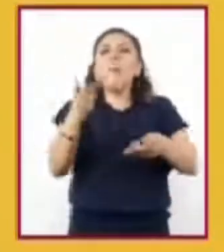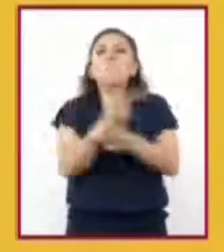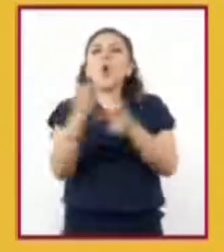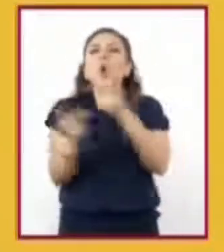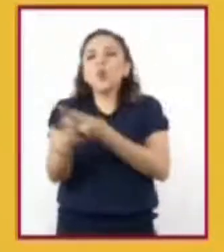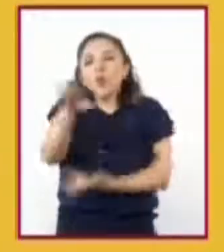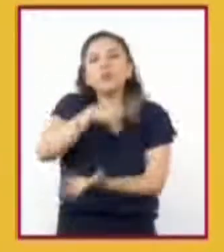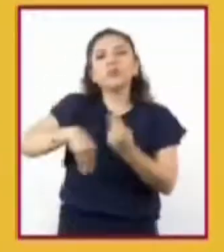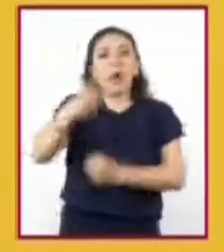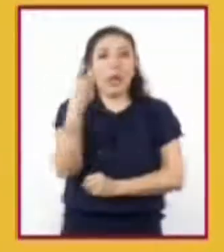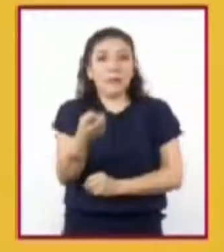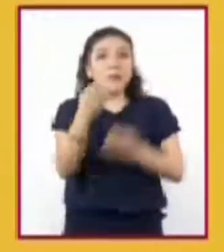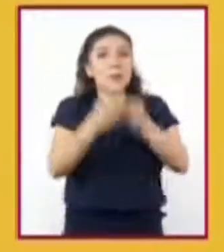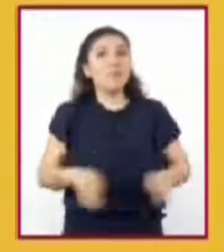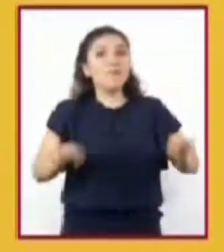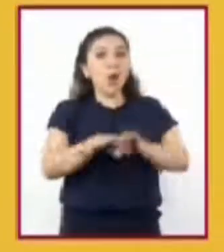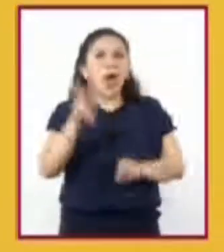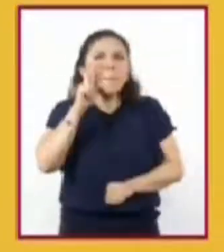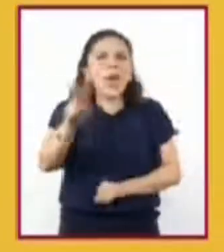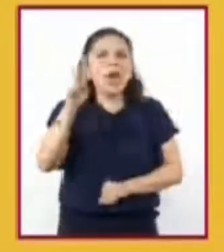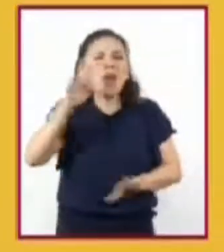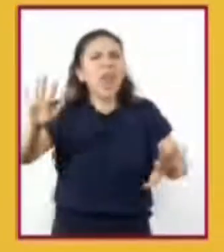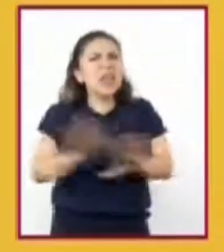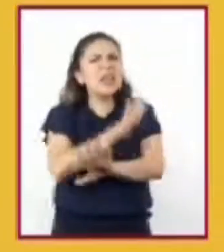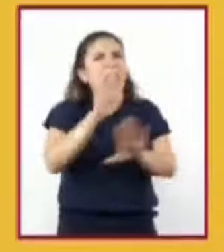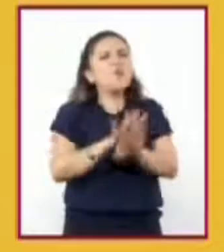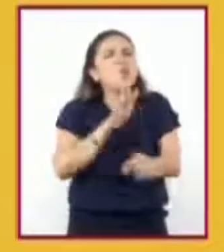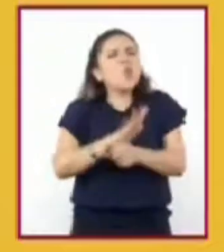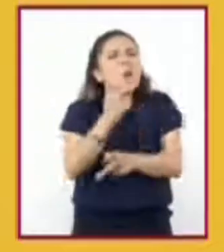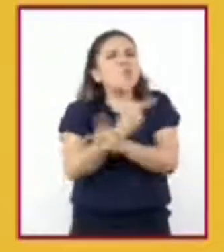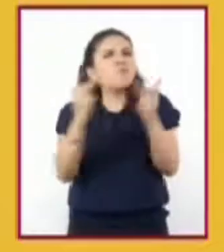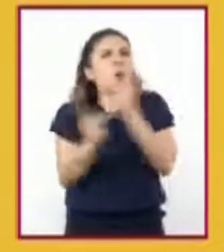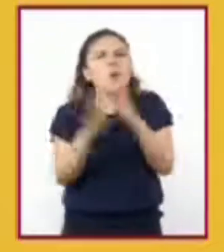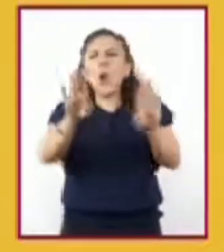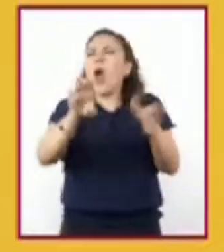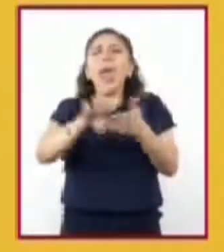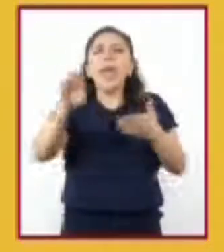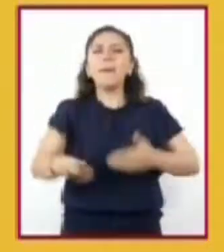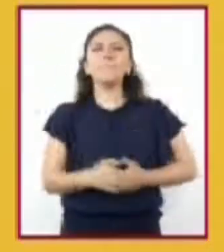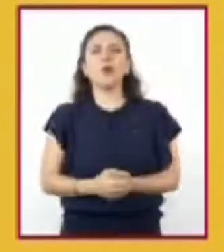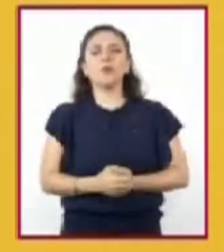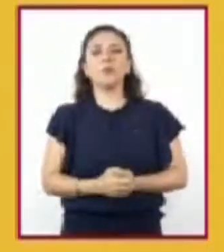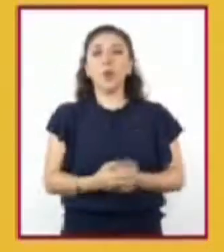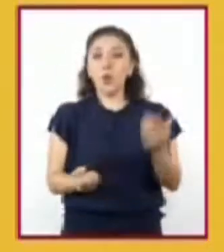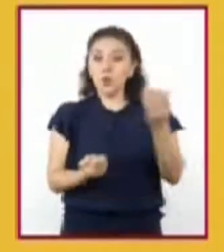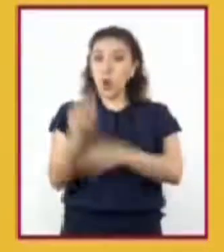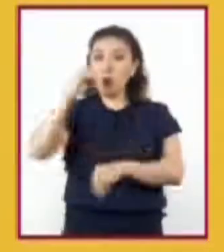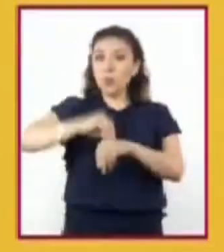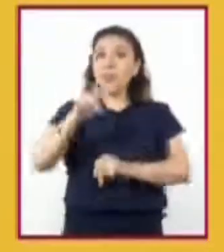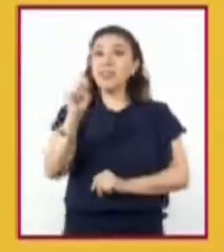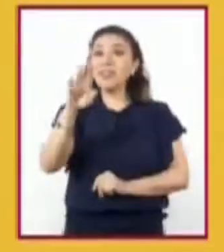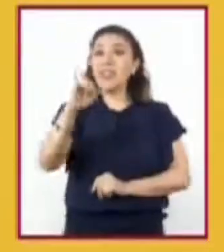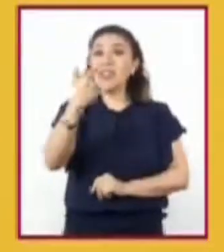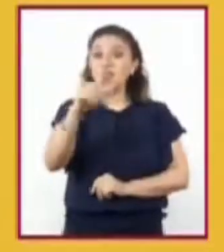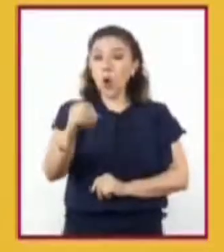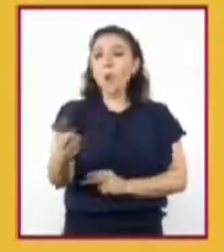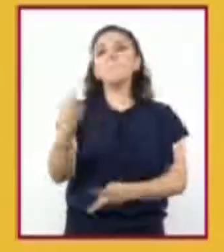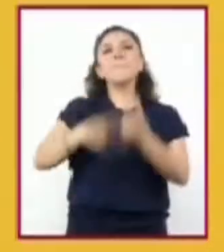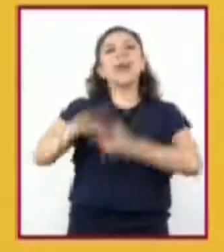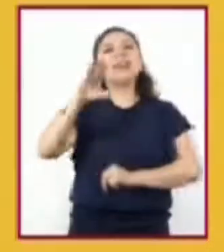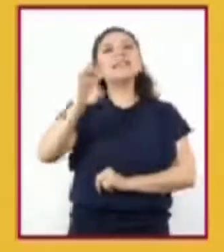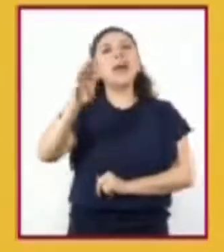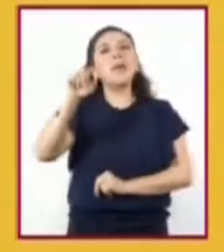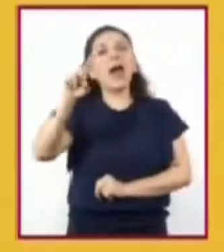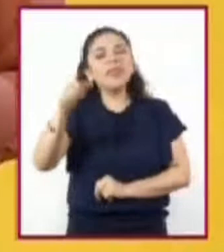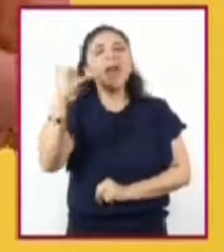Es importante resaltar los cambios en los productos agrícolas. Por ejemplo, con la introducción del trigo, la cebada y la caña